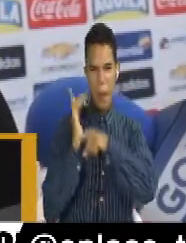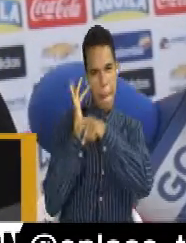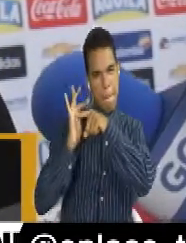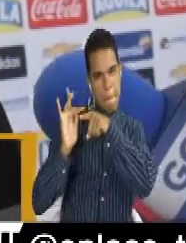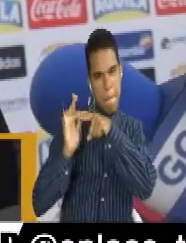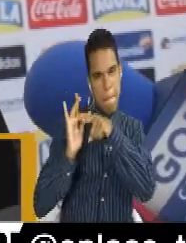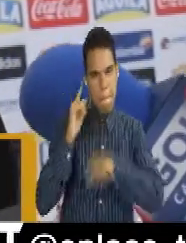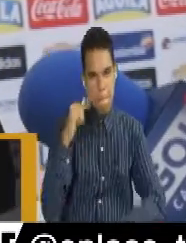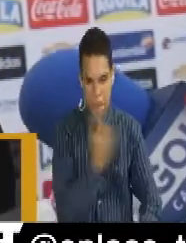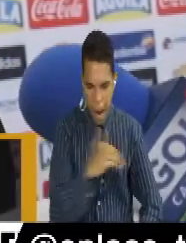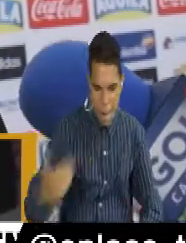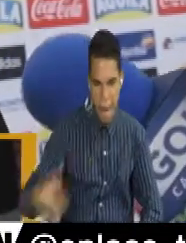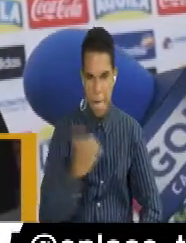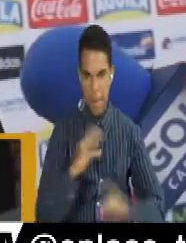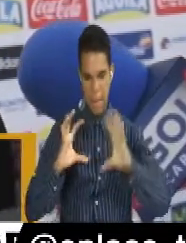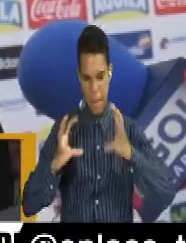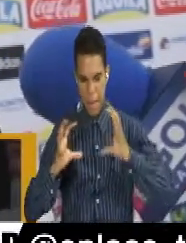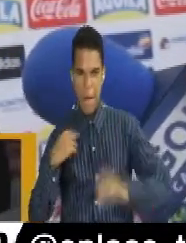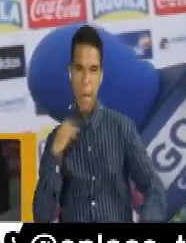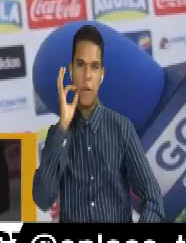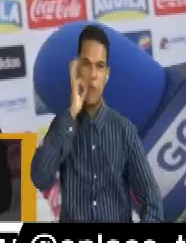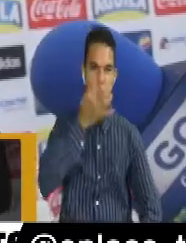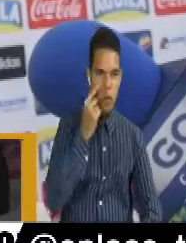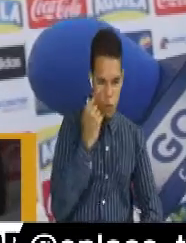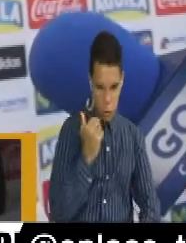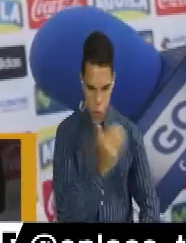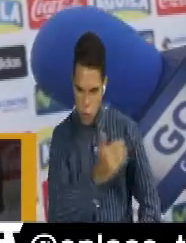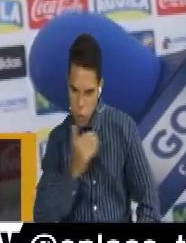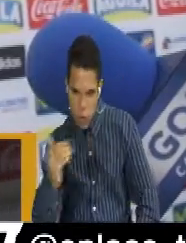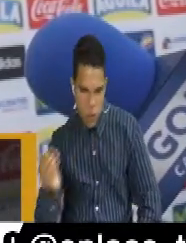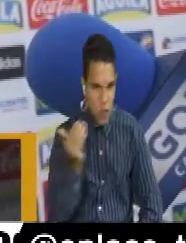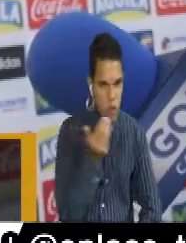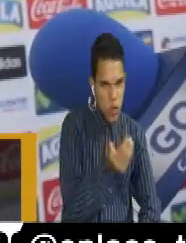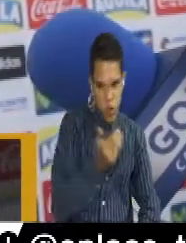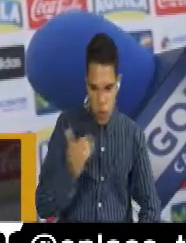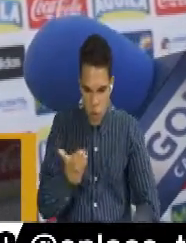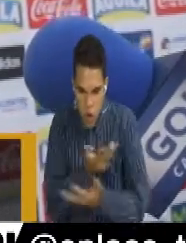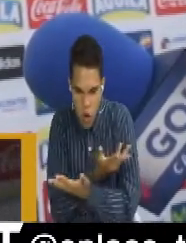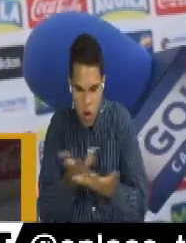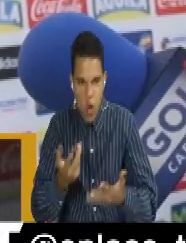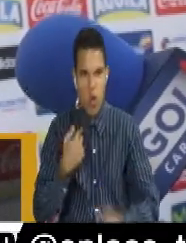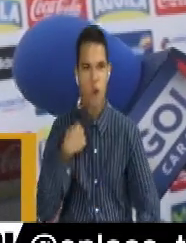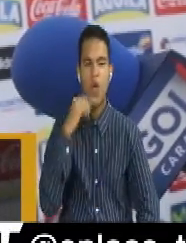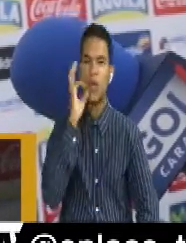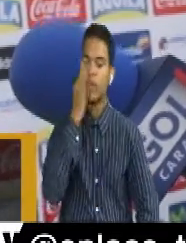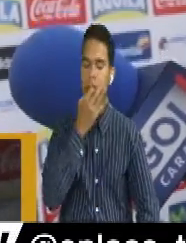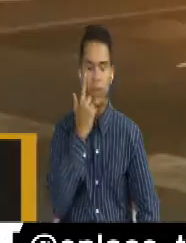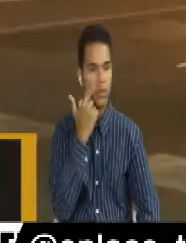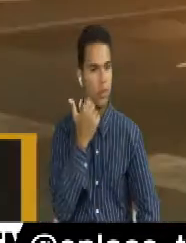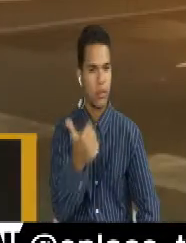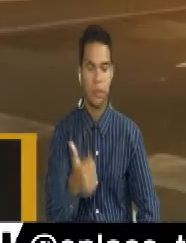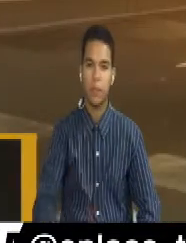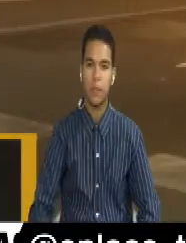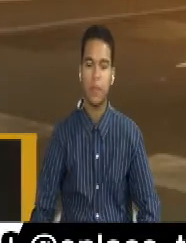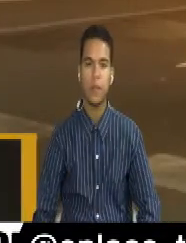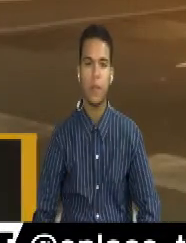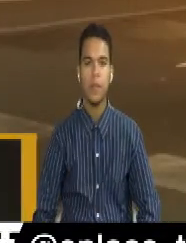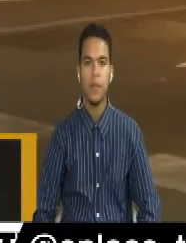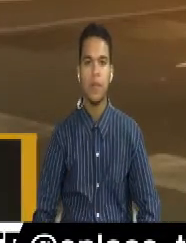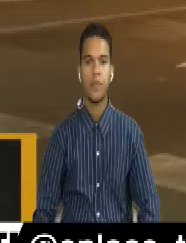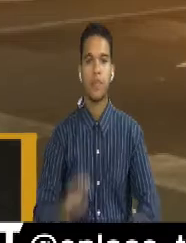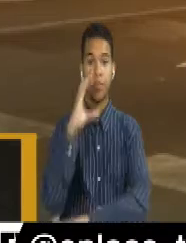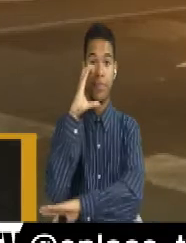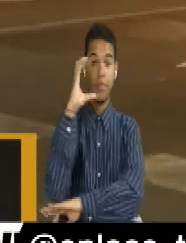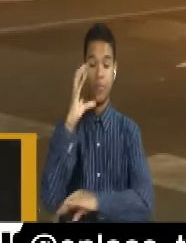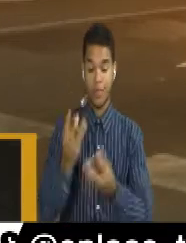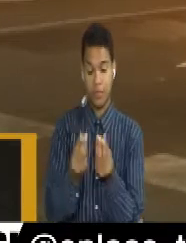cómo gana la pelota, disfrutar de cerca a todos esos monstruos, como decimos nosotros, fue una alegría que no voy a olvidar. La Selección Colombia